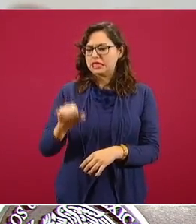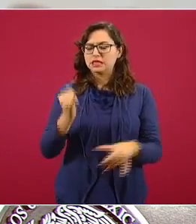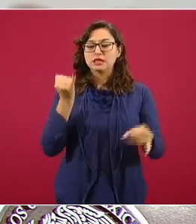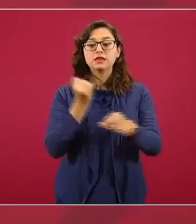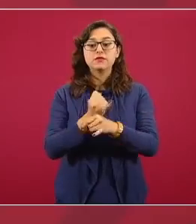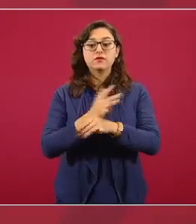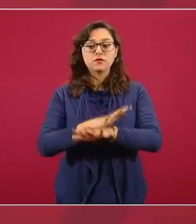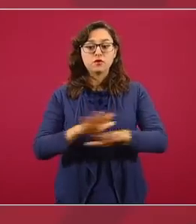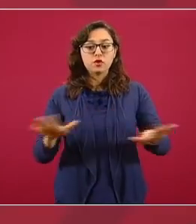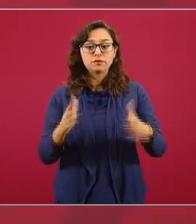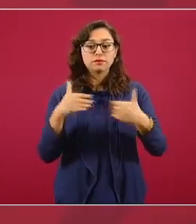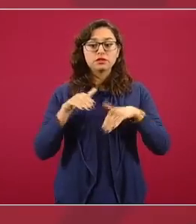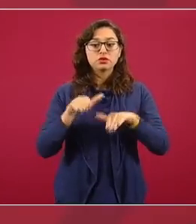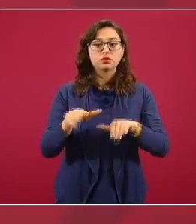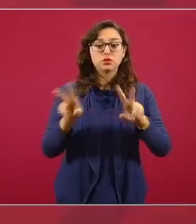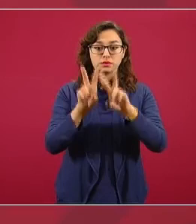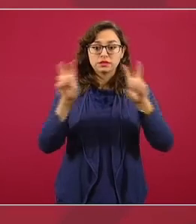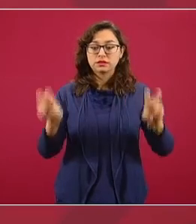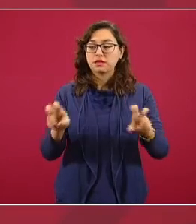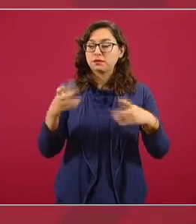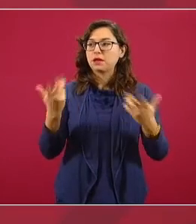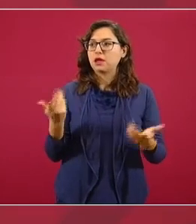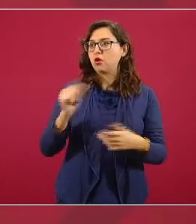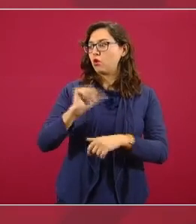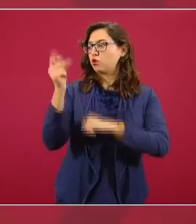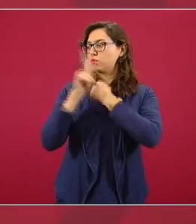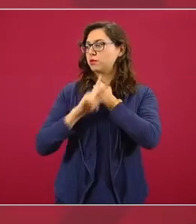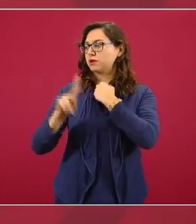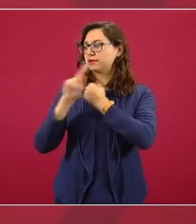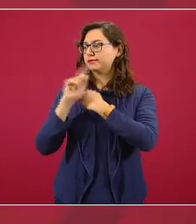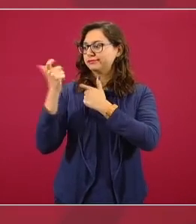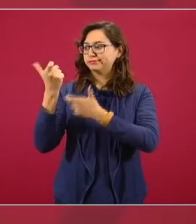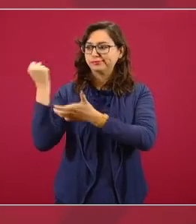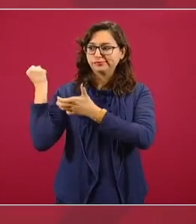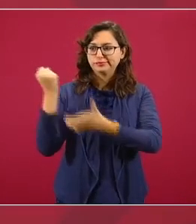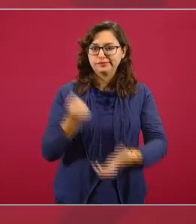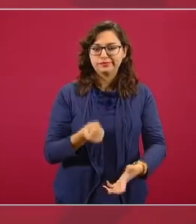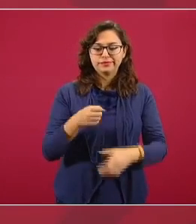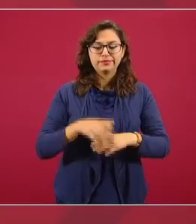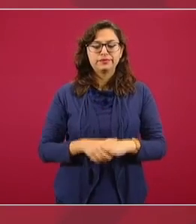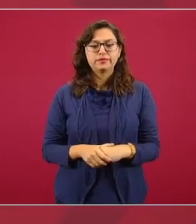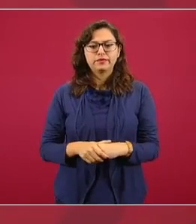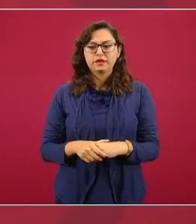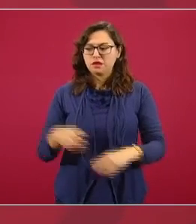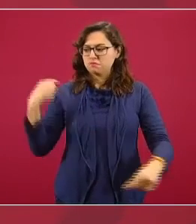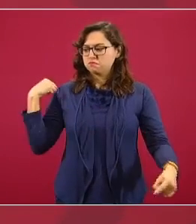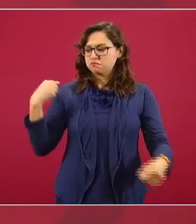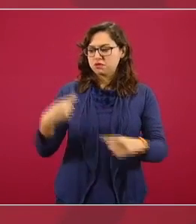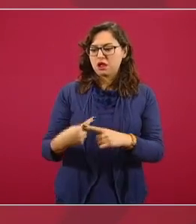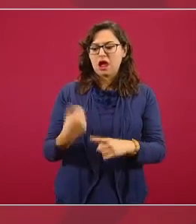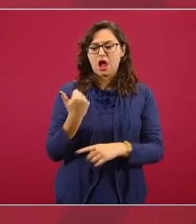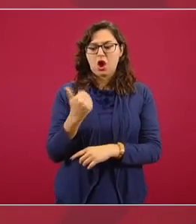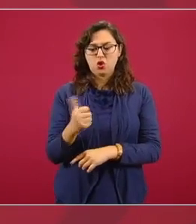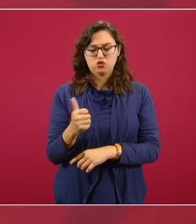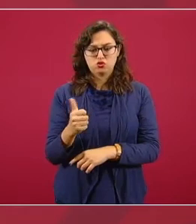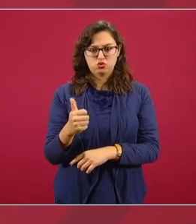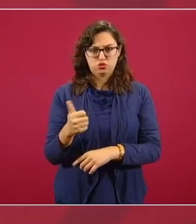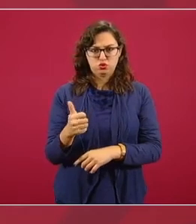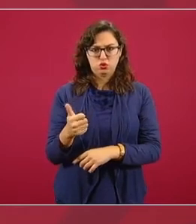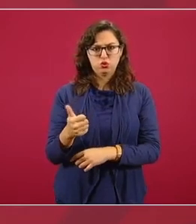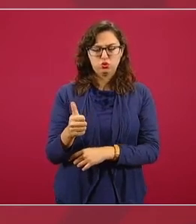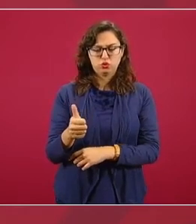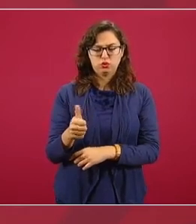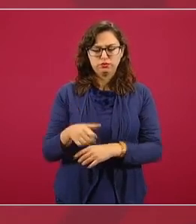de aumento en la inversión extranjera, es al mes de agosto su